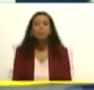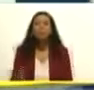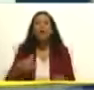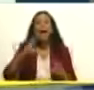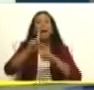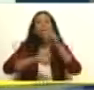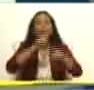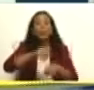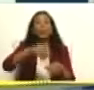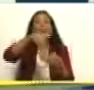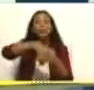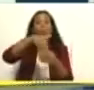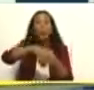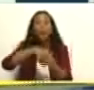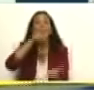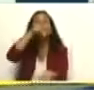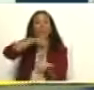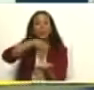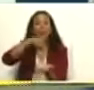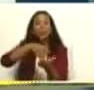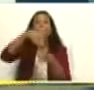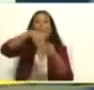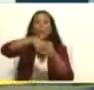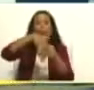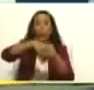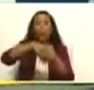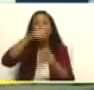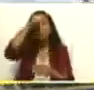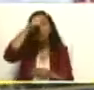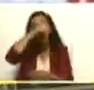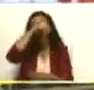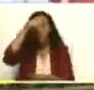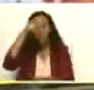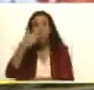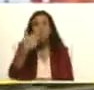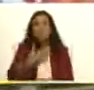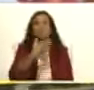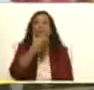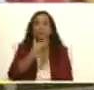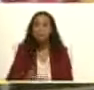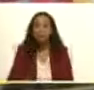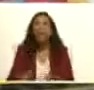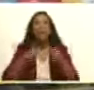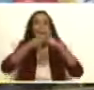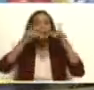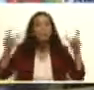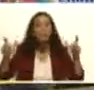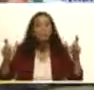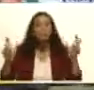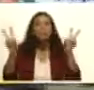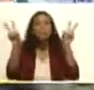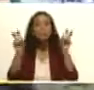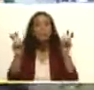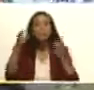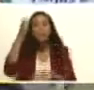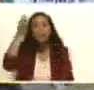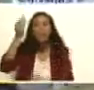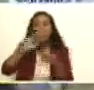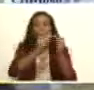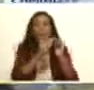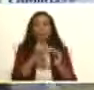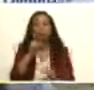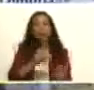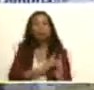Referéndum consultivo, participar y votar el domingo próximo 3 de diciembre. Consejos comunales.